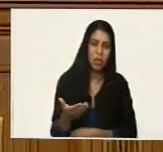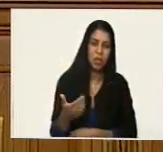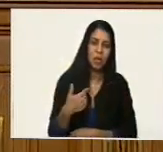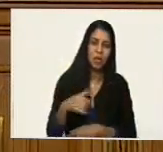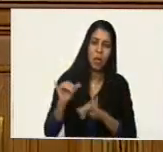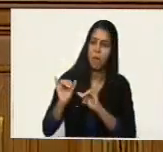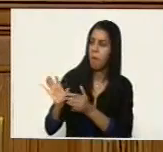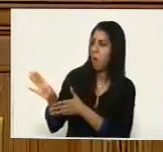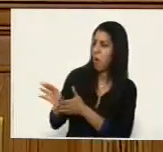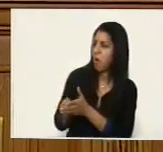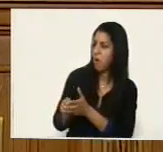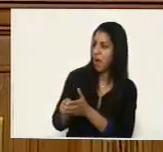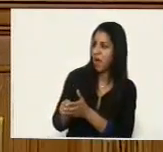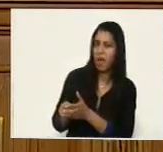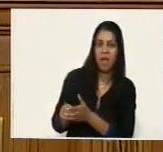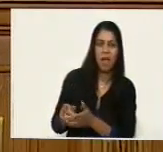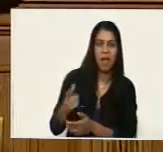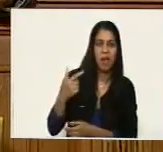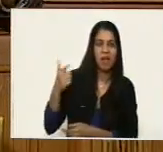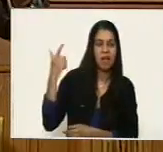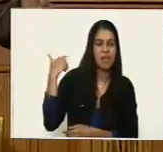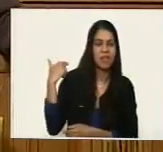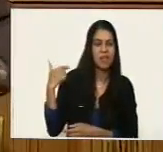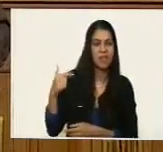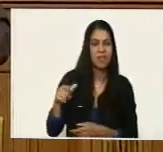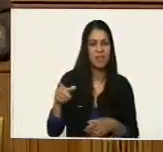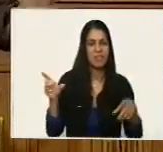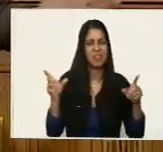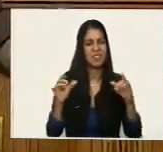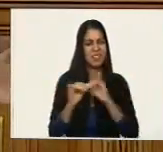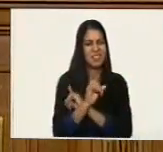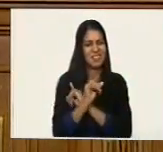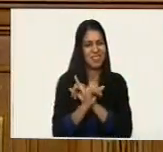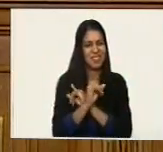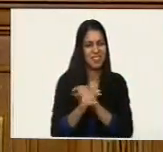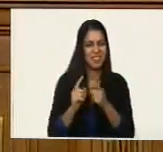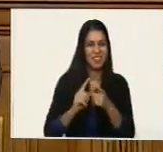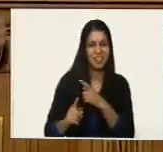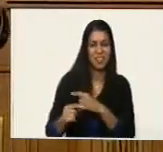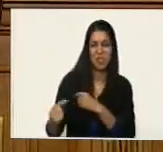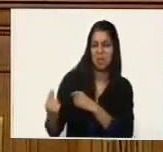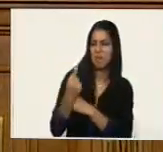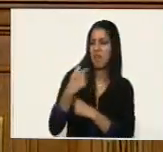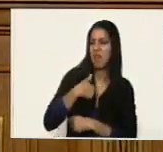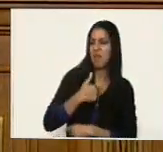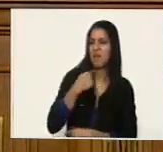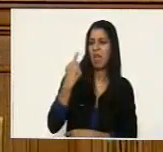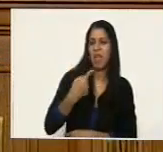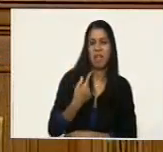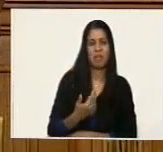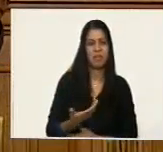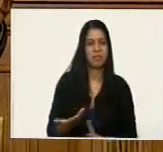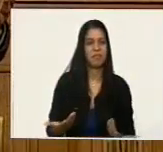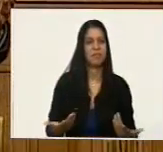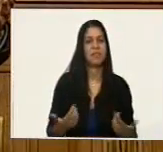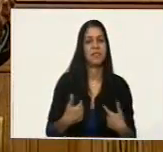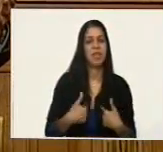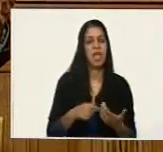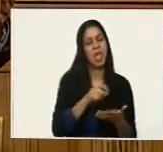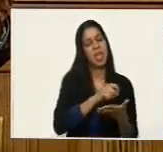que están diciendo en la Porrea, que atacaron a Néstor por una cuestión que dije yo. O escribí, mejor